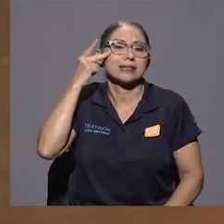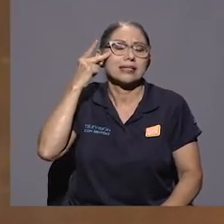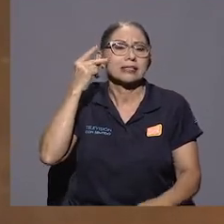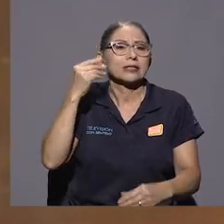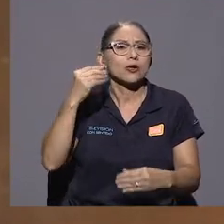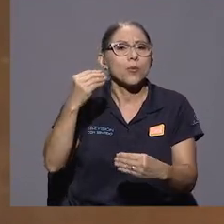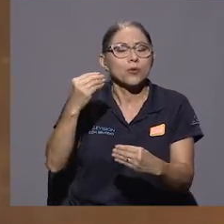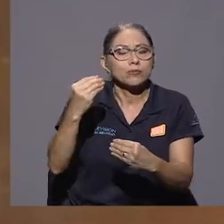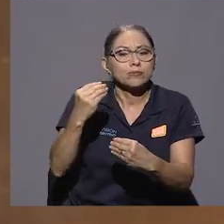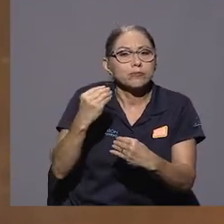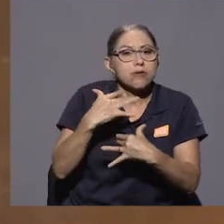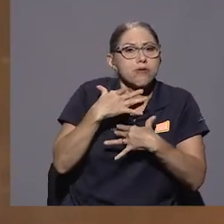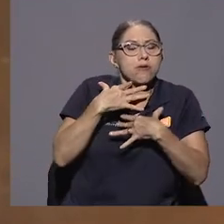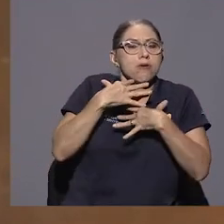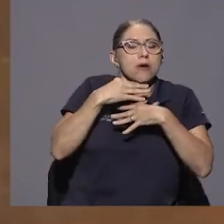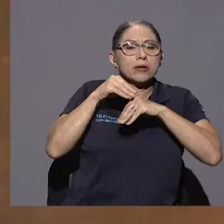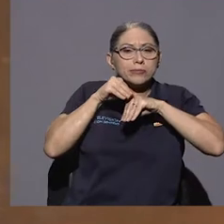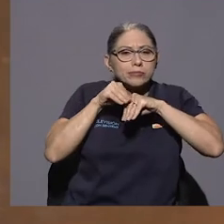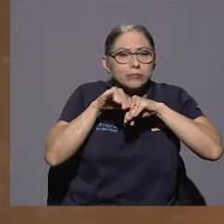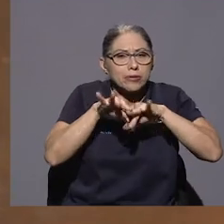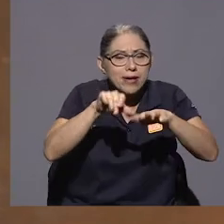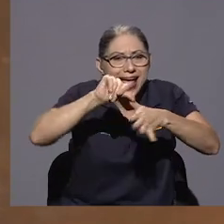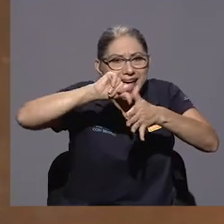hicieron más énfasis.